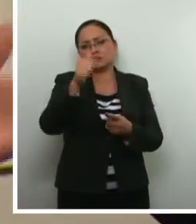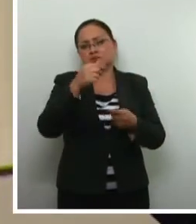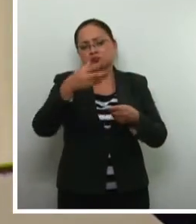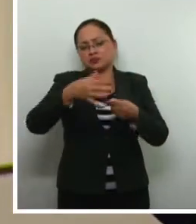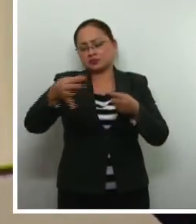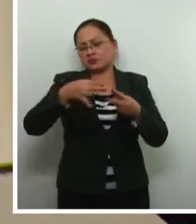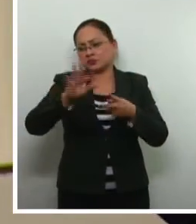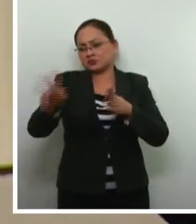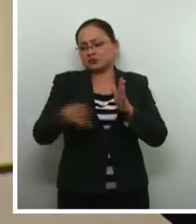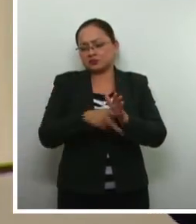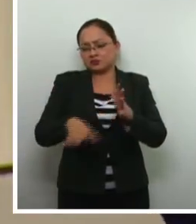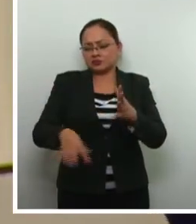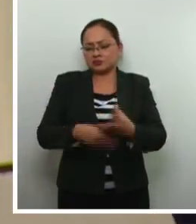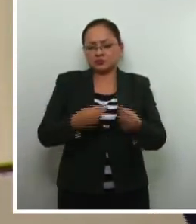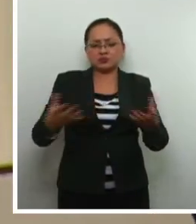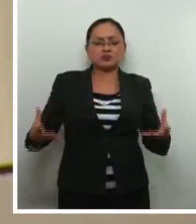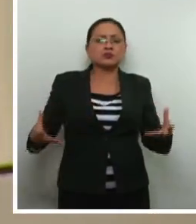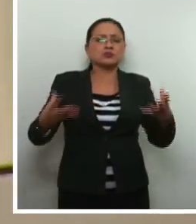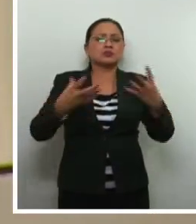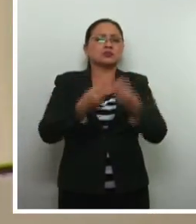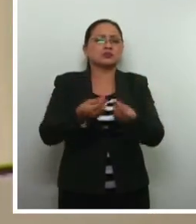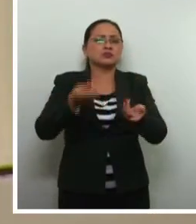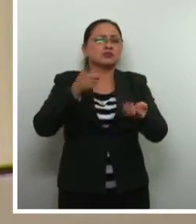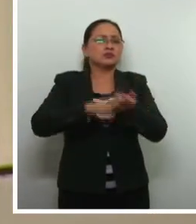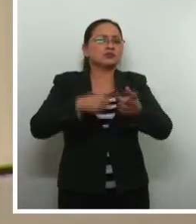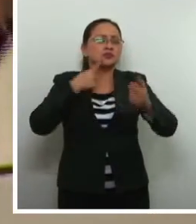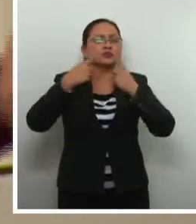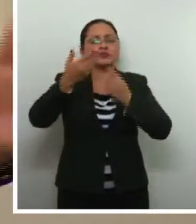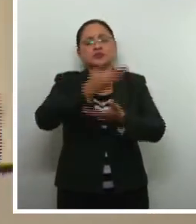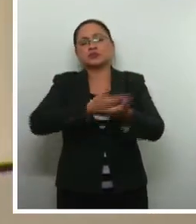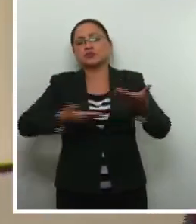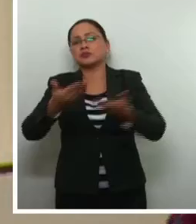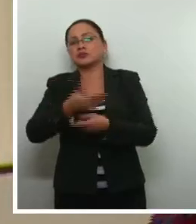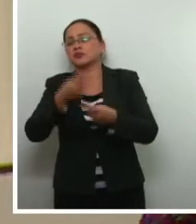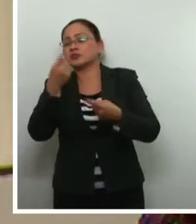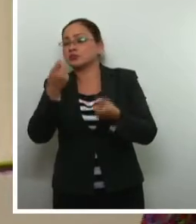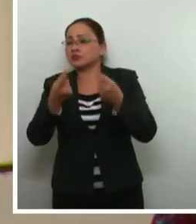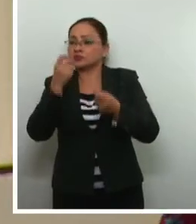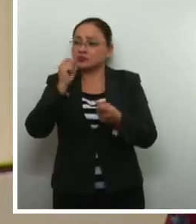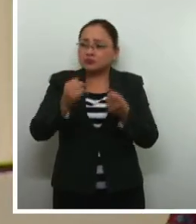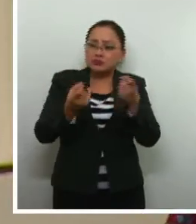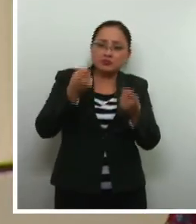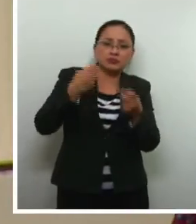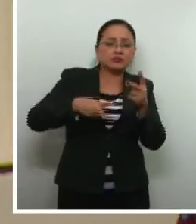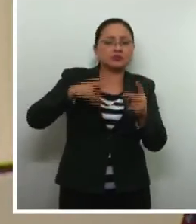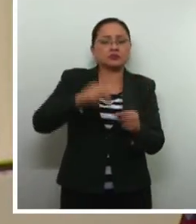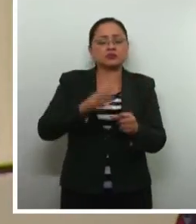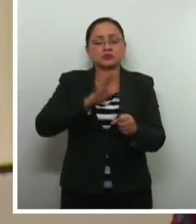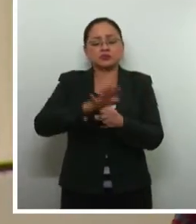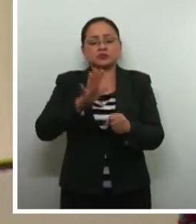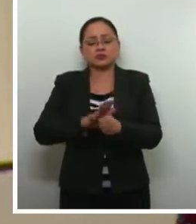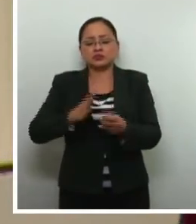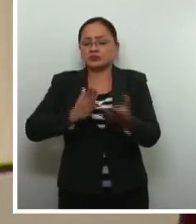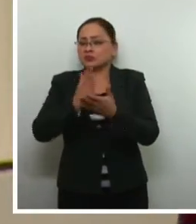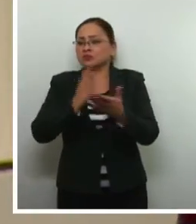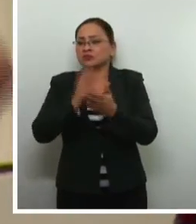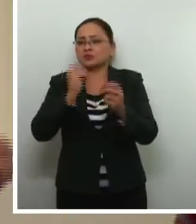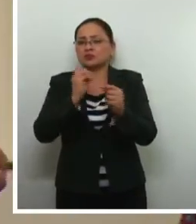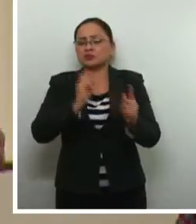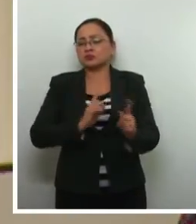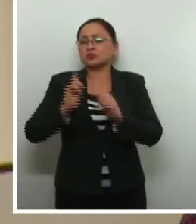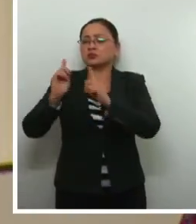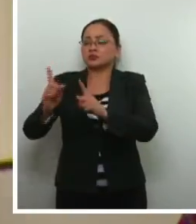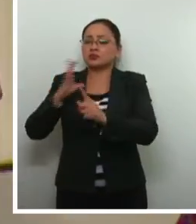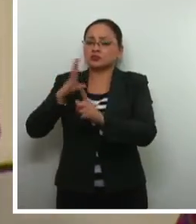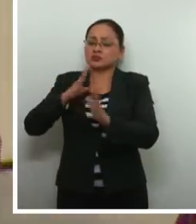las reservas? Vamos a discutir a la comisión, unas pasan, otras no, las que no pasan y decidimos